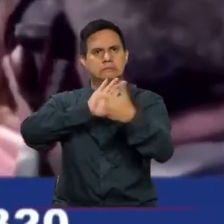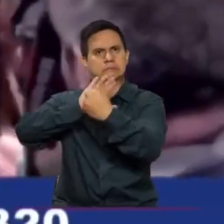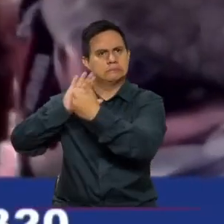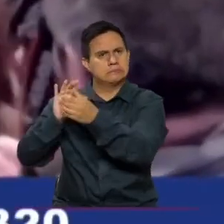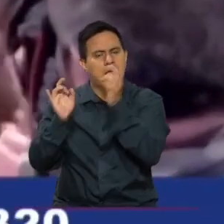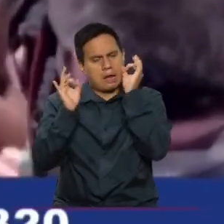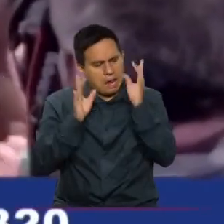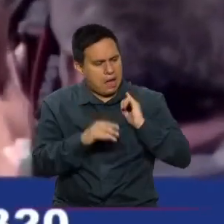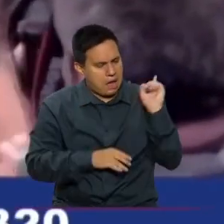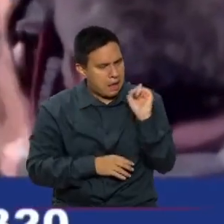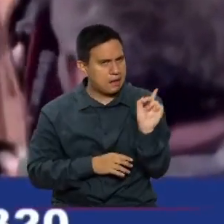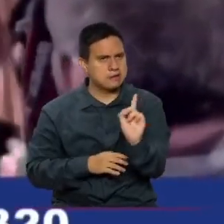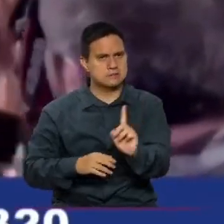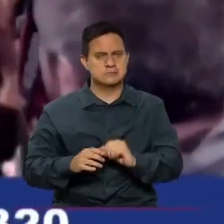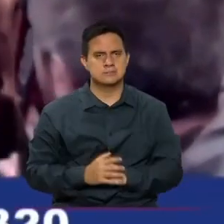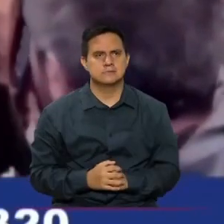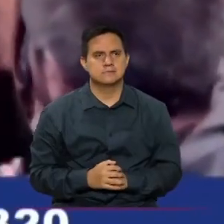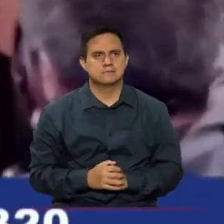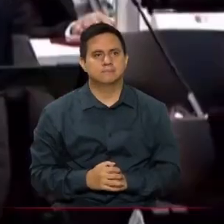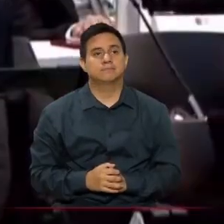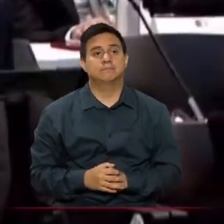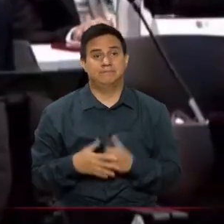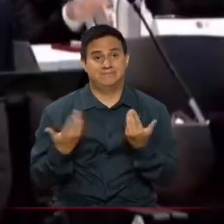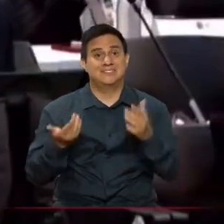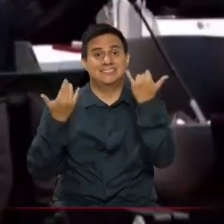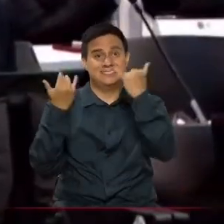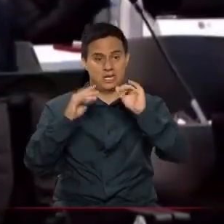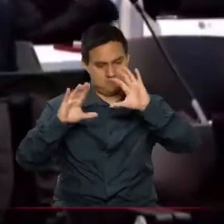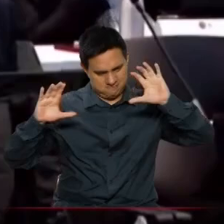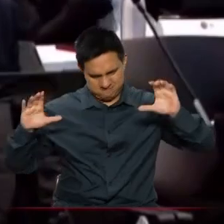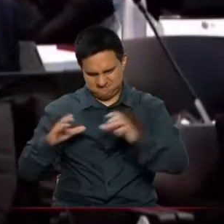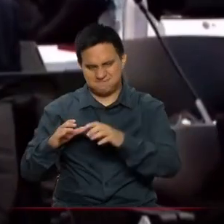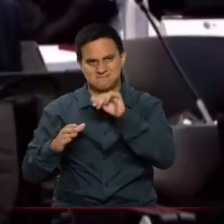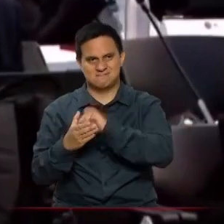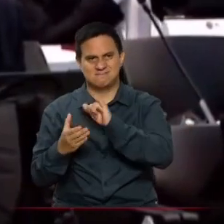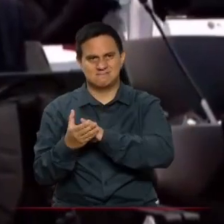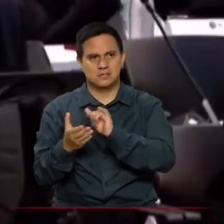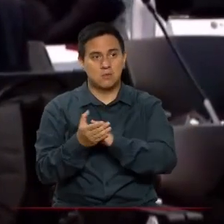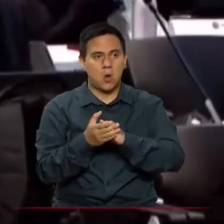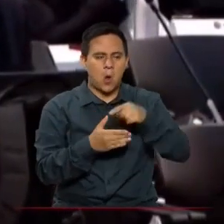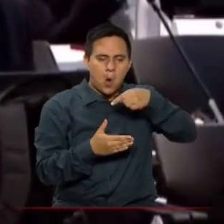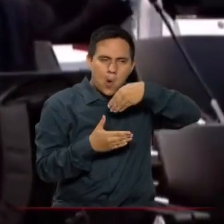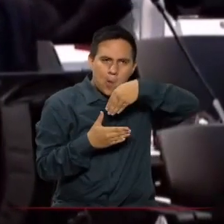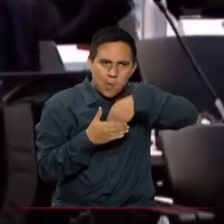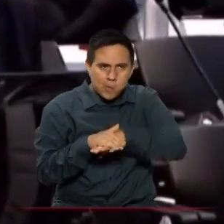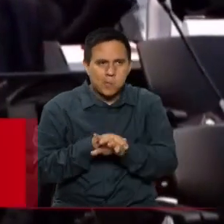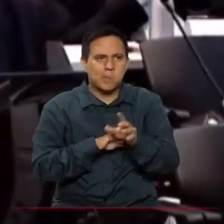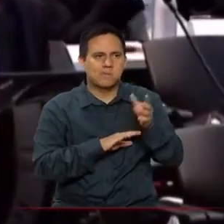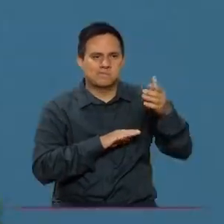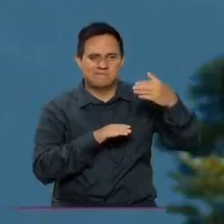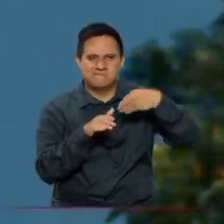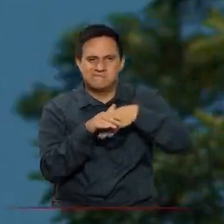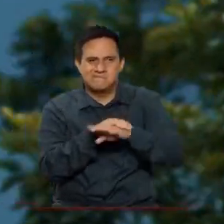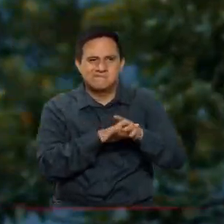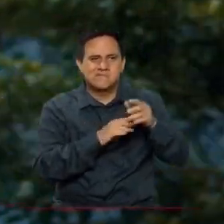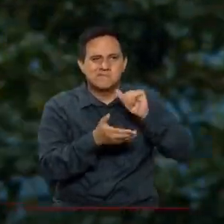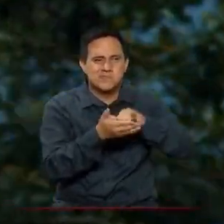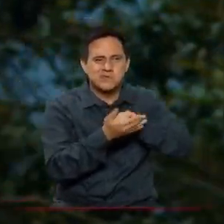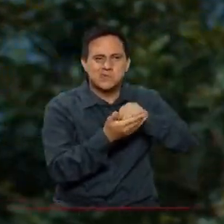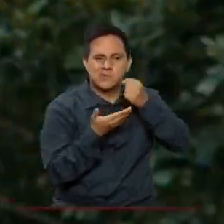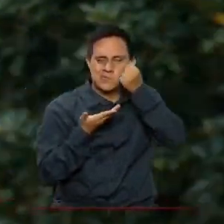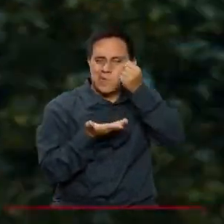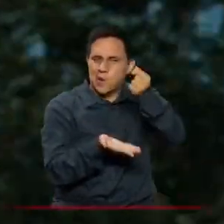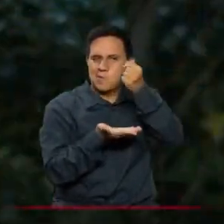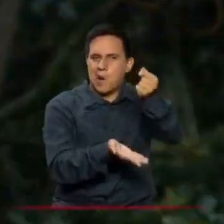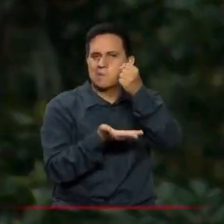la naturaleza. Con la conformación del órgano subsidiario, los países están llamados a respetar, preservar y mantener los conocimientos tradicionales de